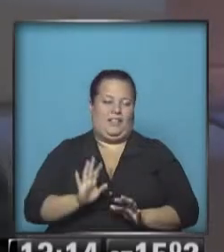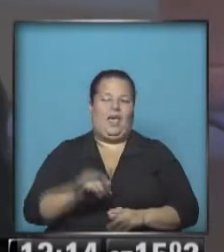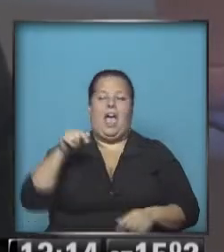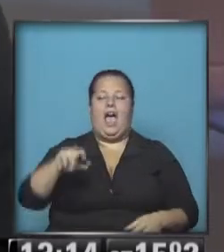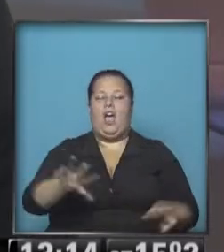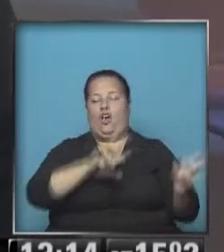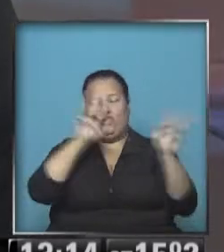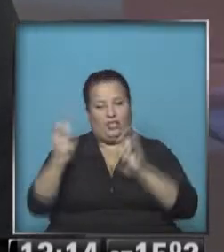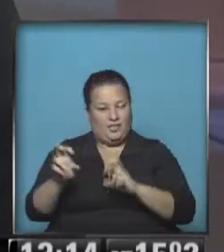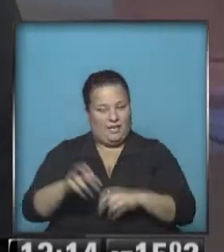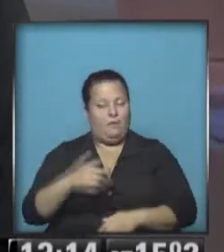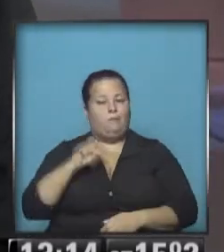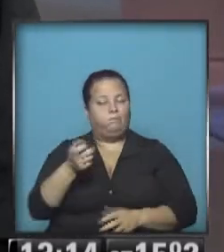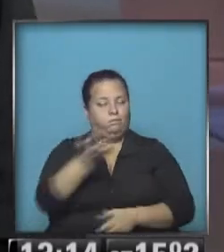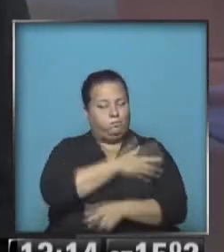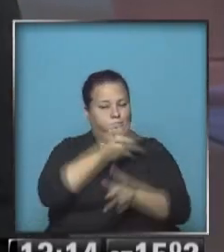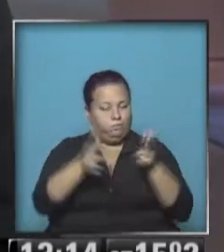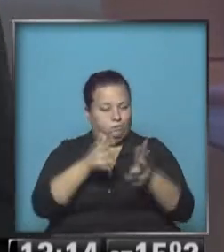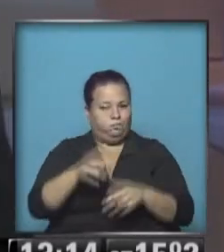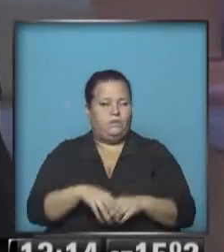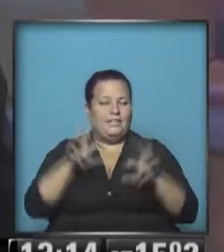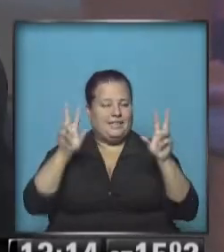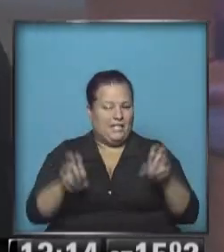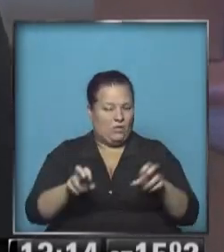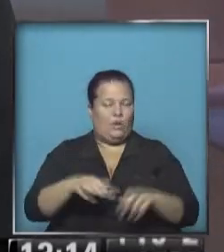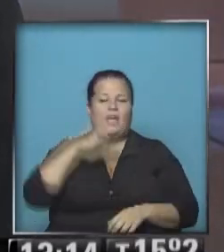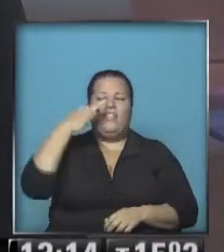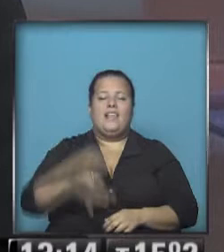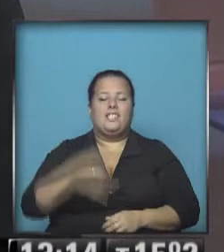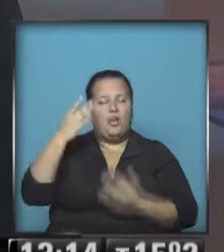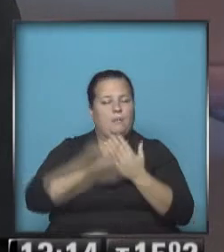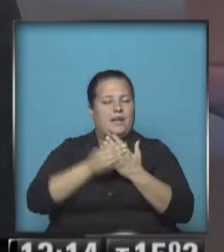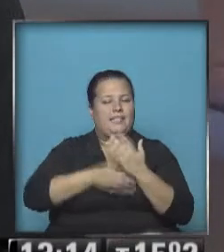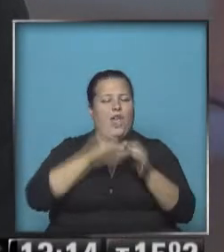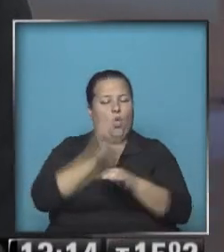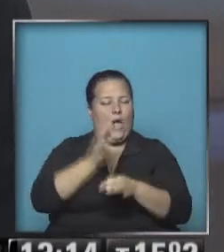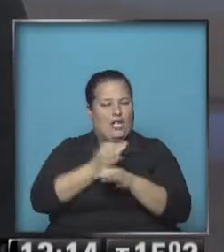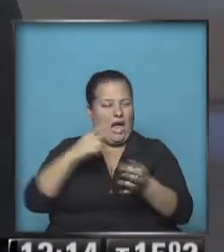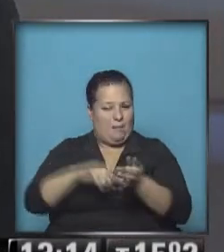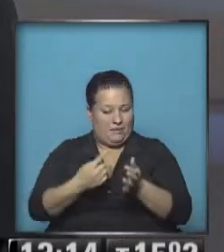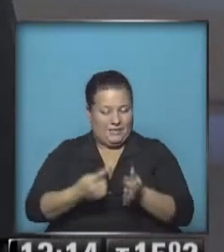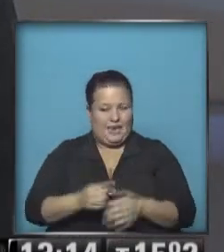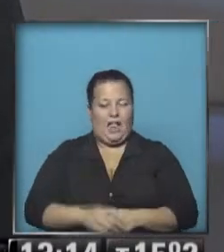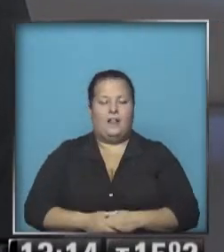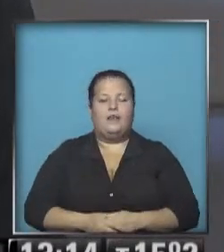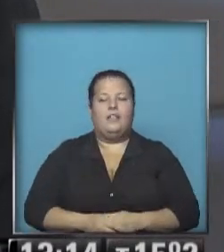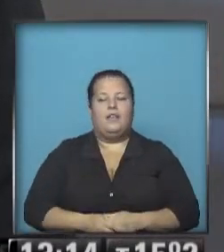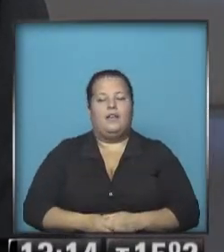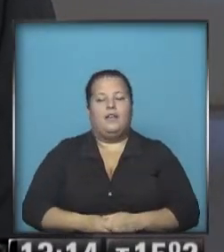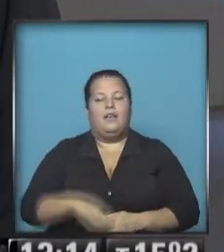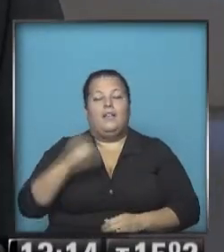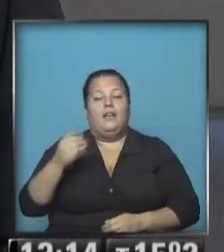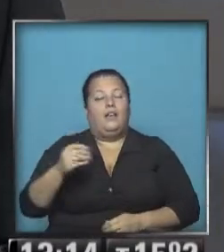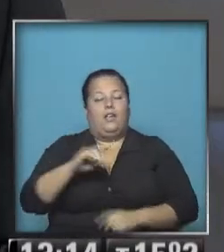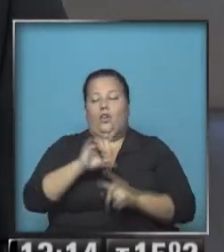Vamos a cambiar de tema, se los anticipábamos en uno de nuestros títulos, decisión que tomó el Ministerio de Educación de la Ciudad de Buenos Aires de